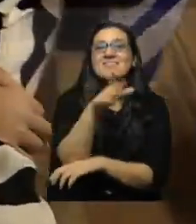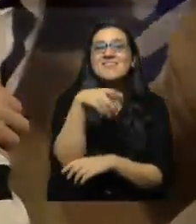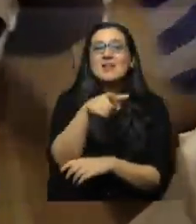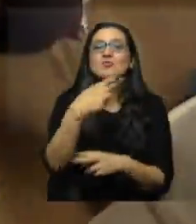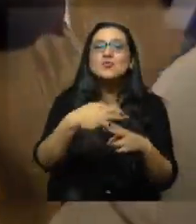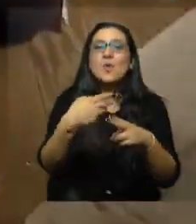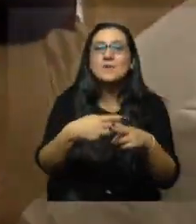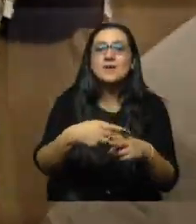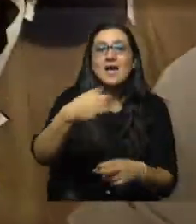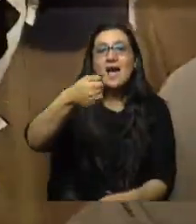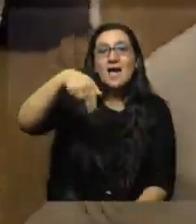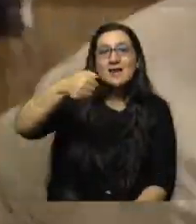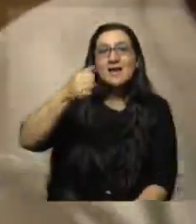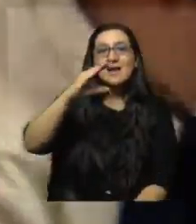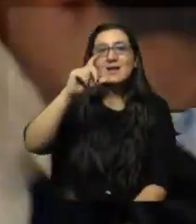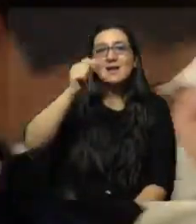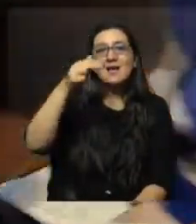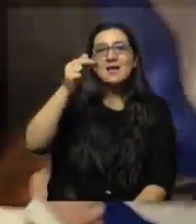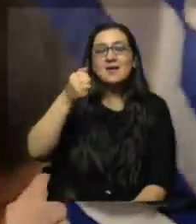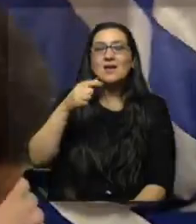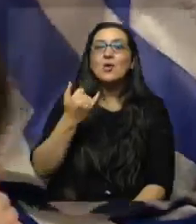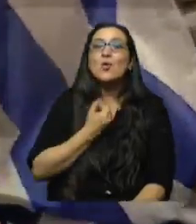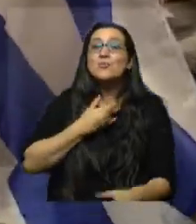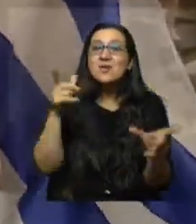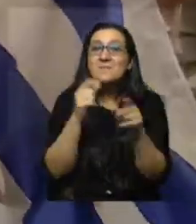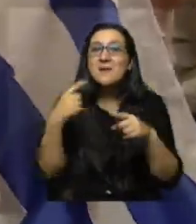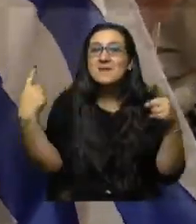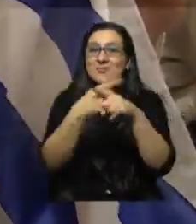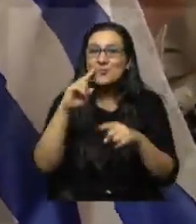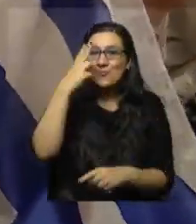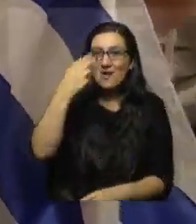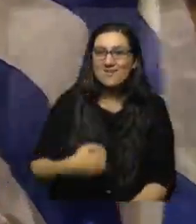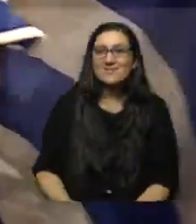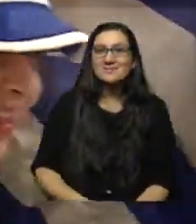es su nombre? Ana Clara. Ana Clara, ¿cómo termina este partido de Uruguay hoy?